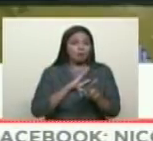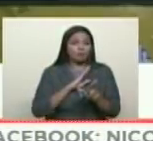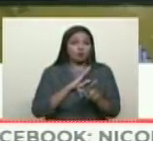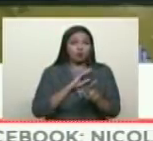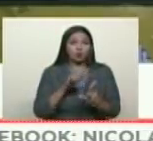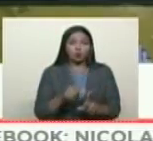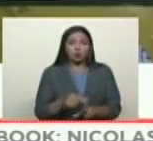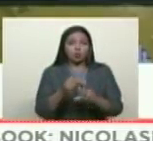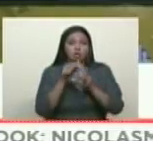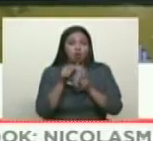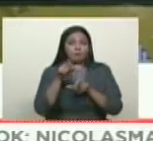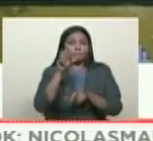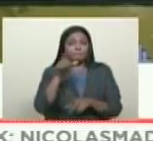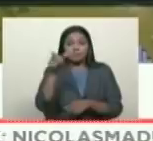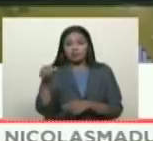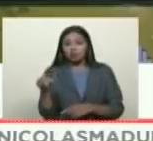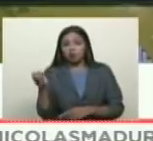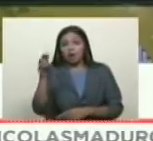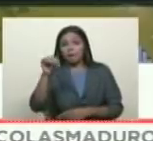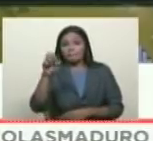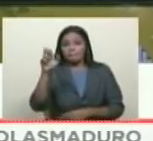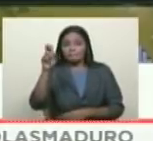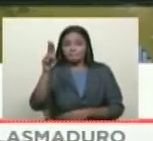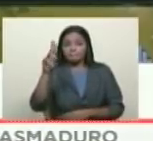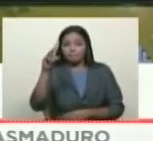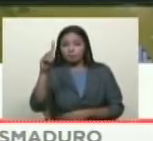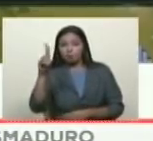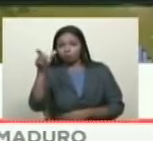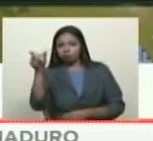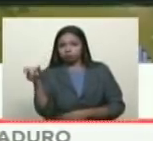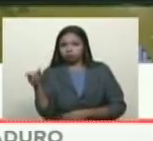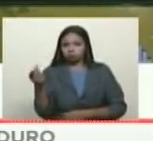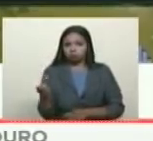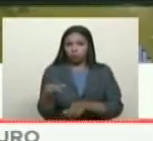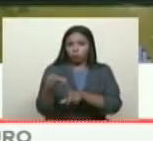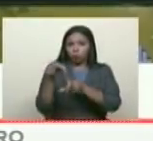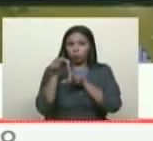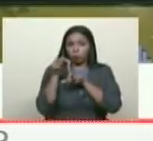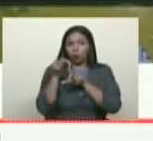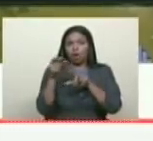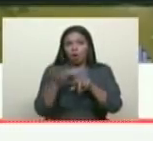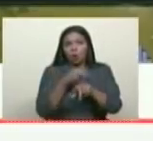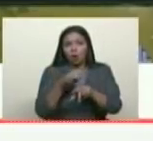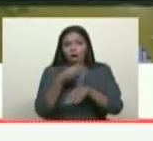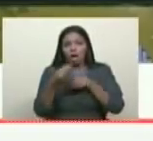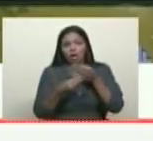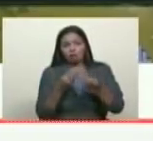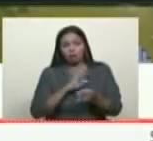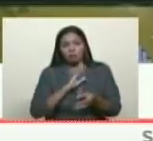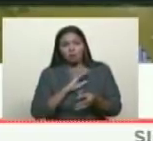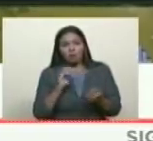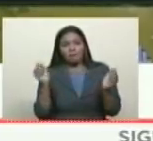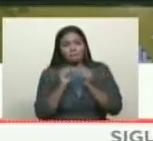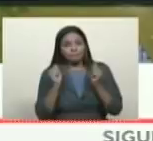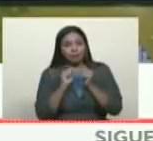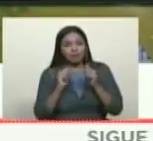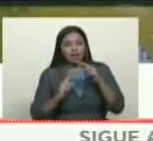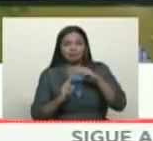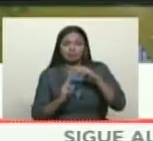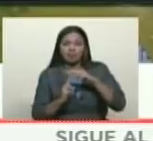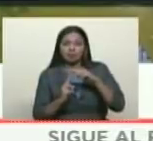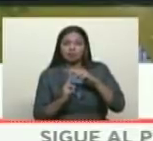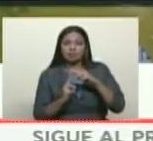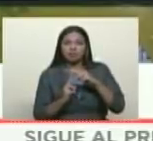un agente de la MUT, unos adecos, y han hecho algo por el pueblo de Mérida, Táchira, Nueva Esparta